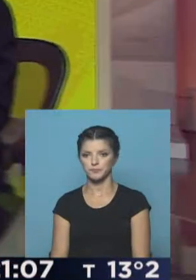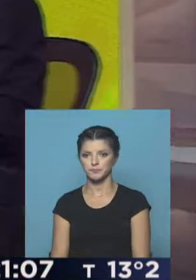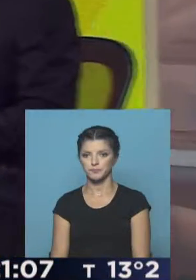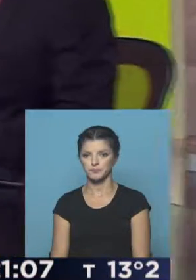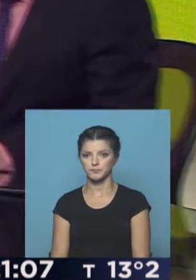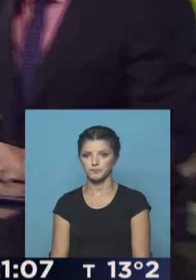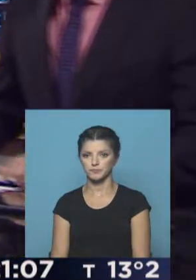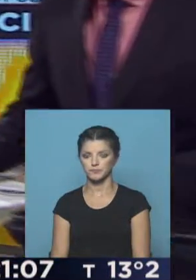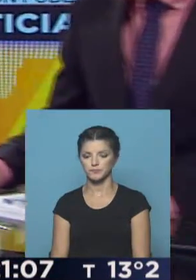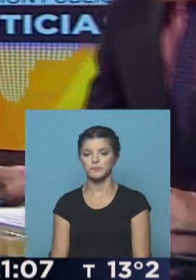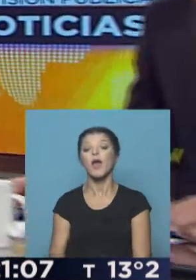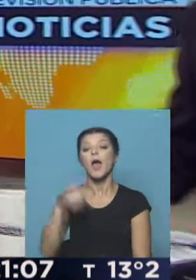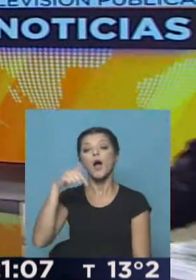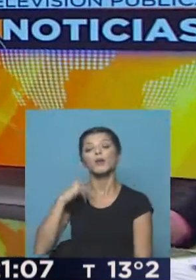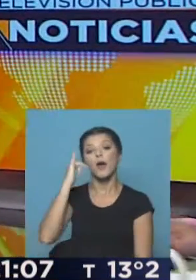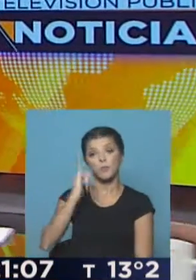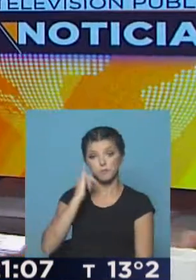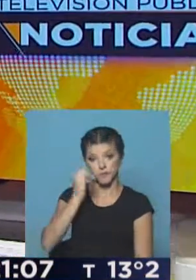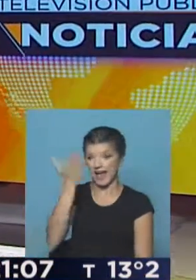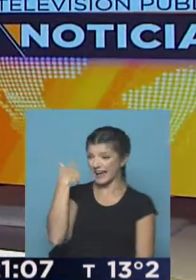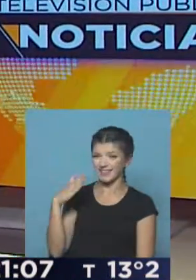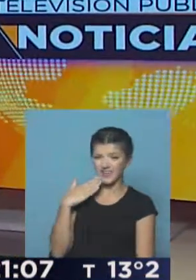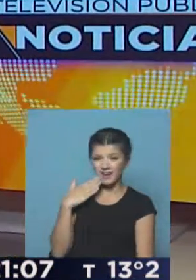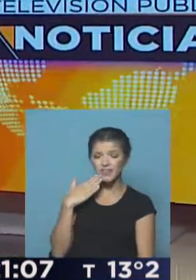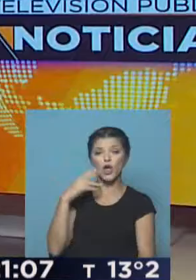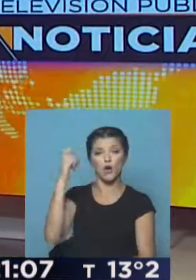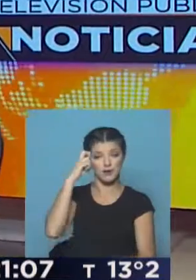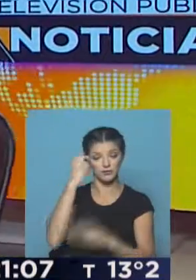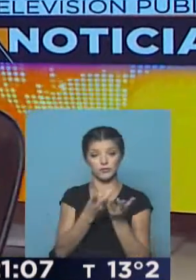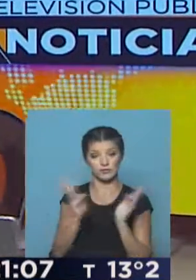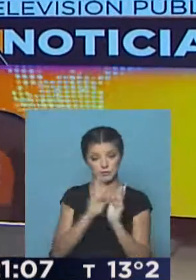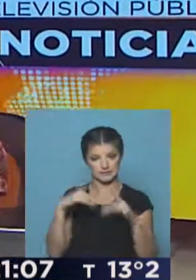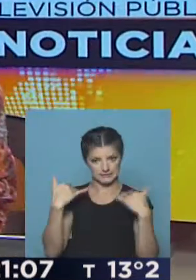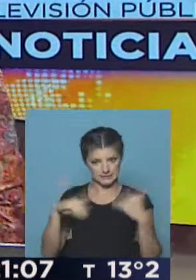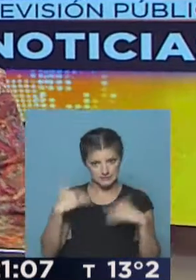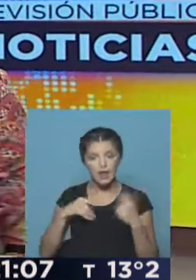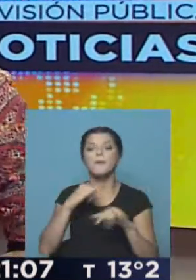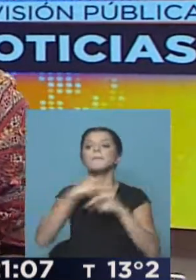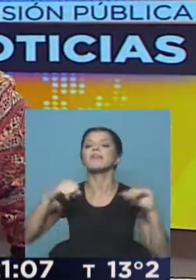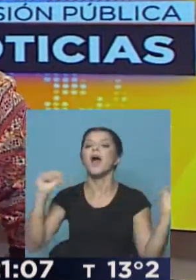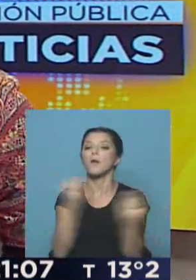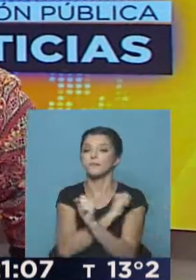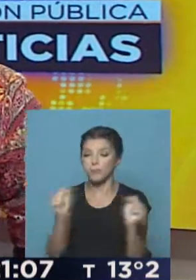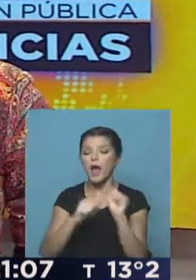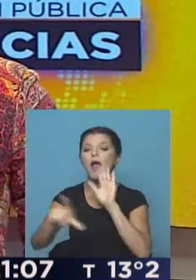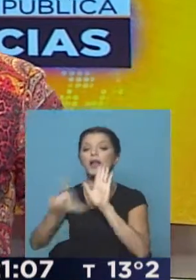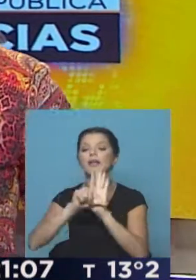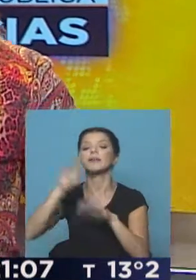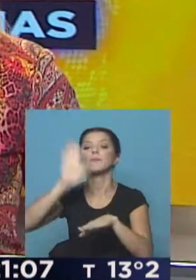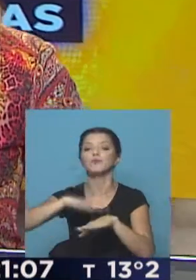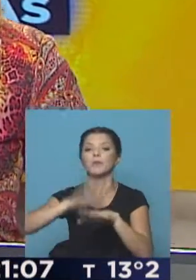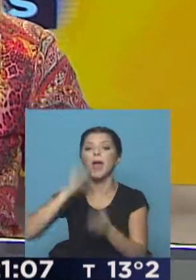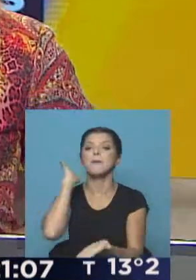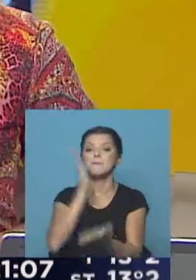Empezamos a recorrer ahora lo que pasó esta tarde en el Congreso, una sesión muy picante porque se aprobó, finalmente se dio media sanción a la Ley de Responsabilidad Penal